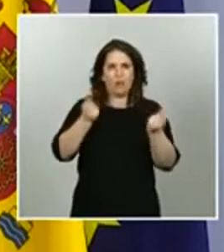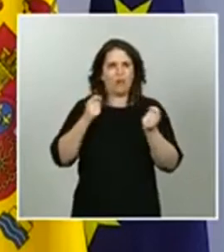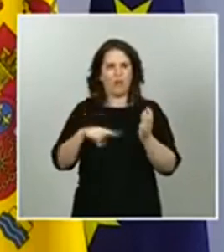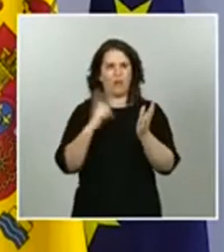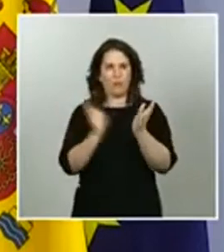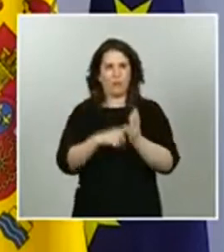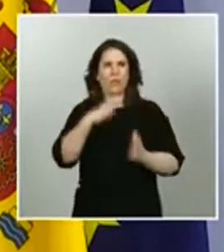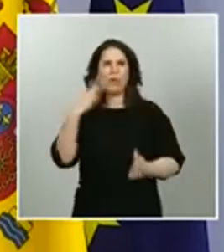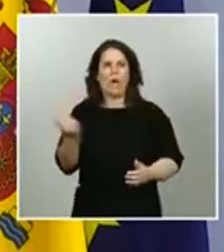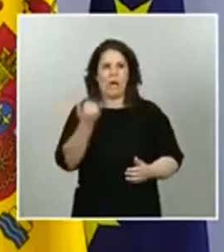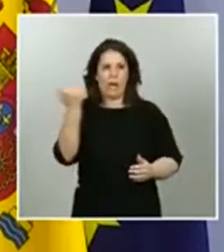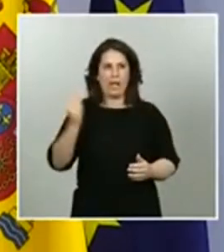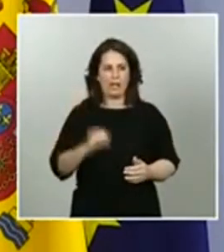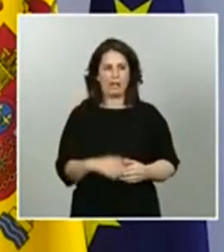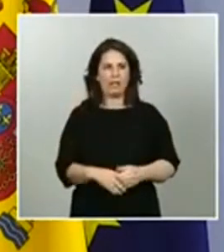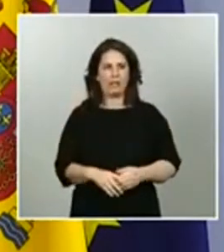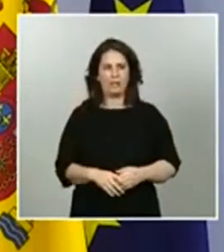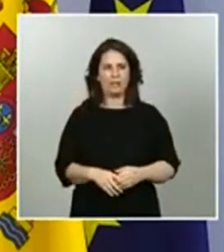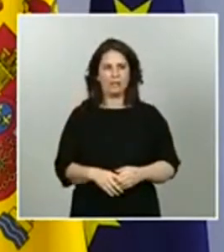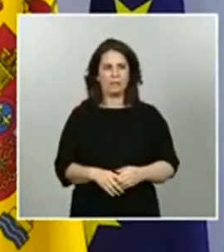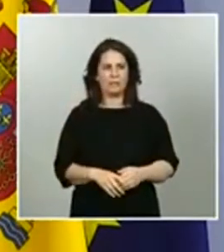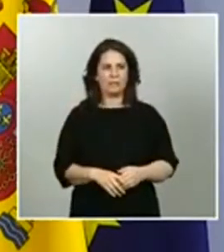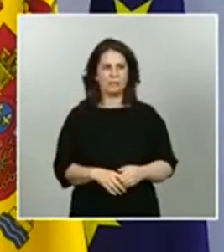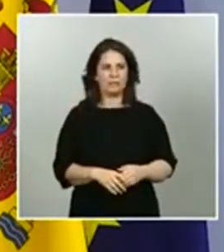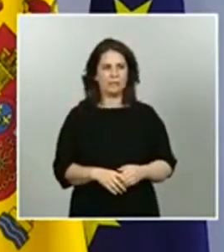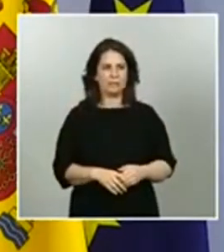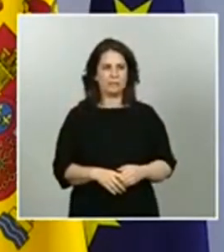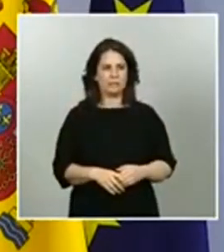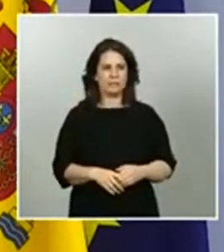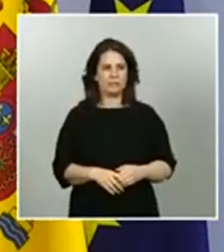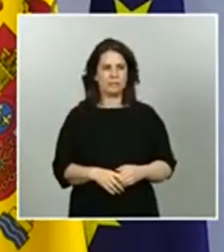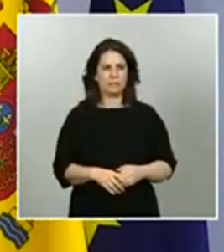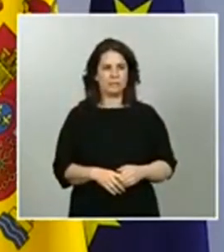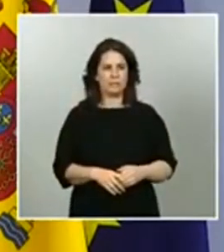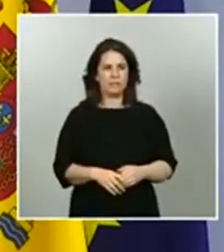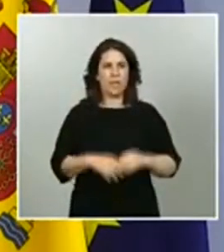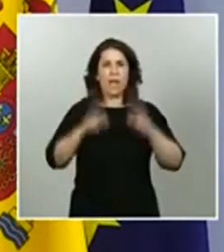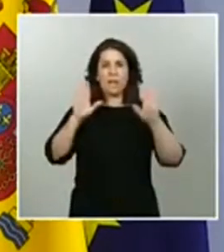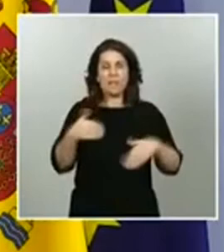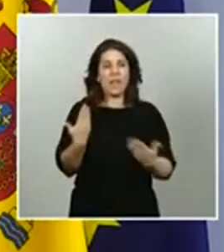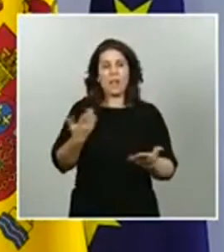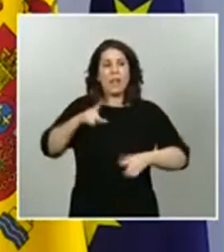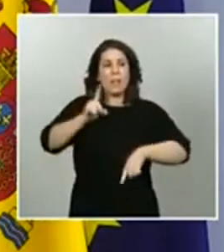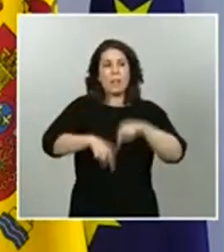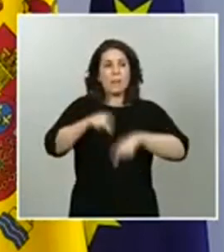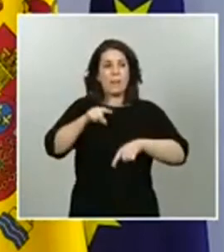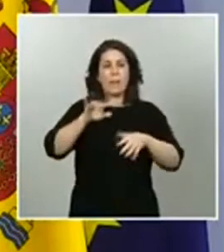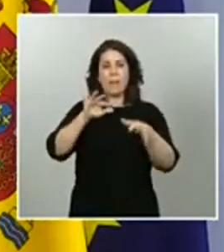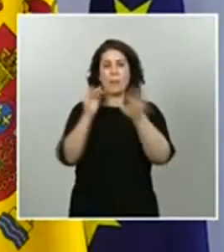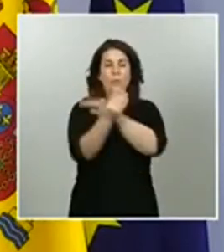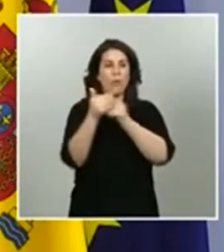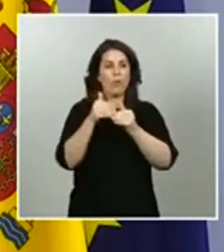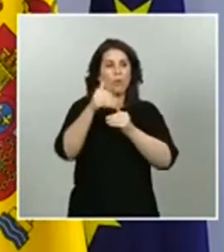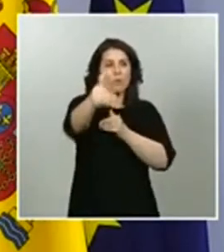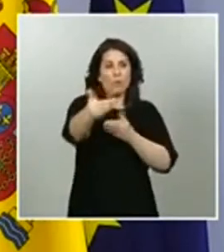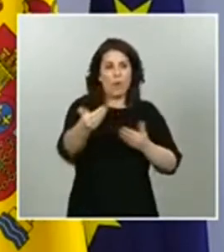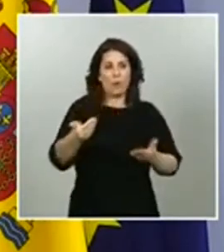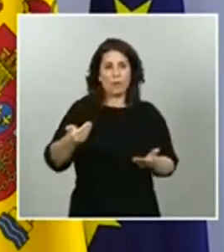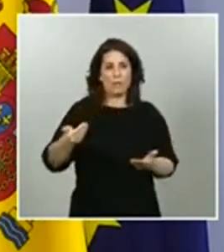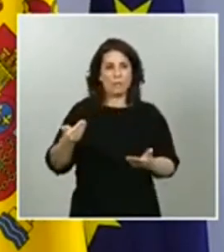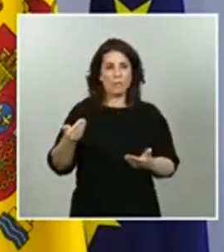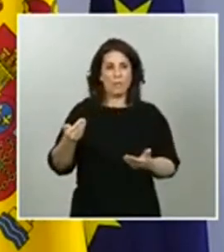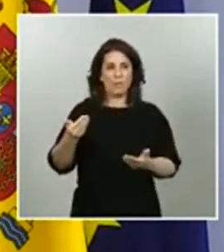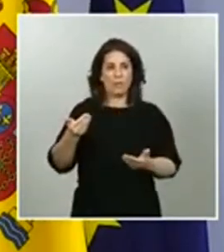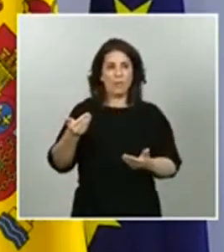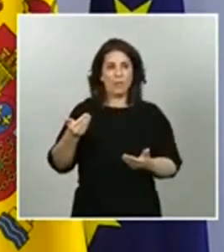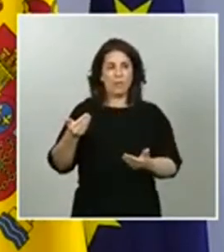Por tanto, todo eso va a estar referido a cuál vaya a ser la evolución futura, inmediata, durante el próximo semestre, de una pandemia que a